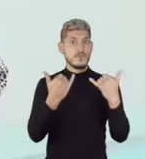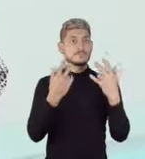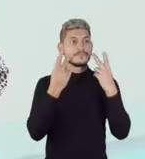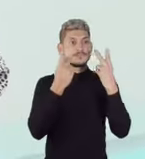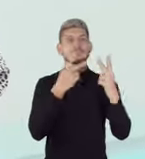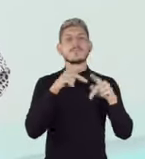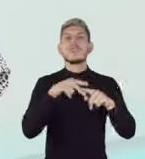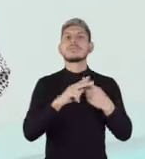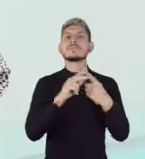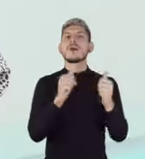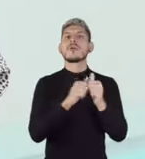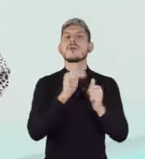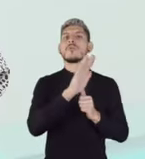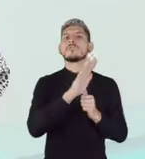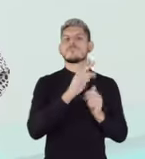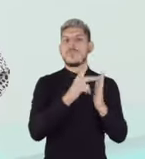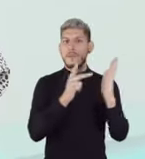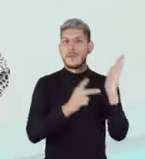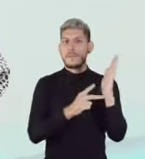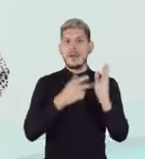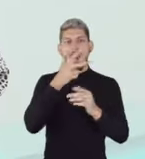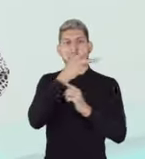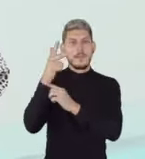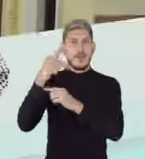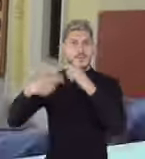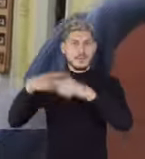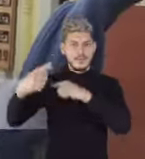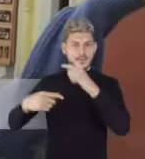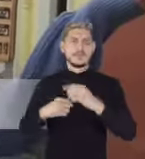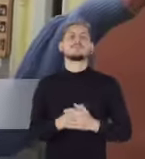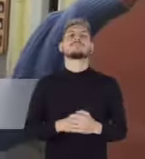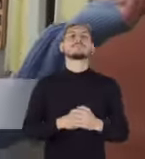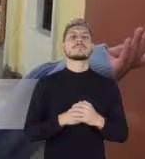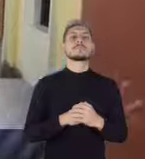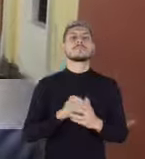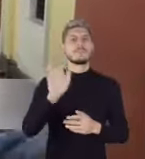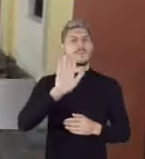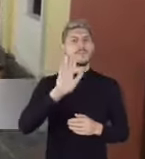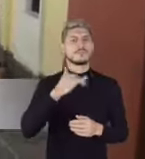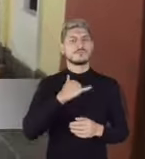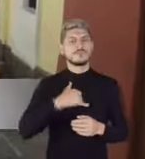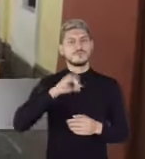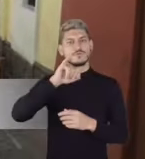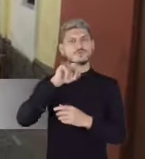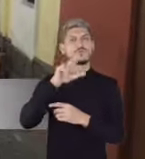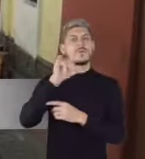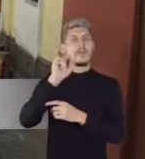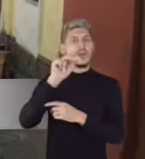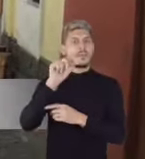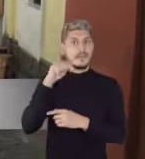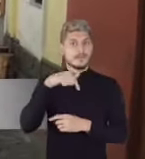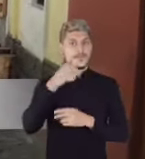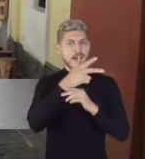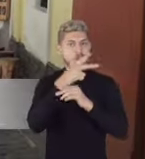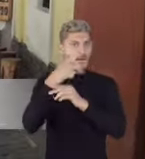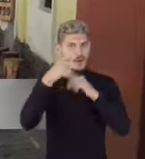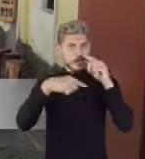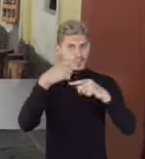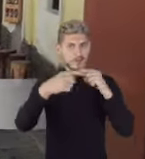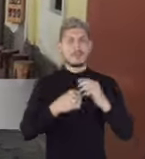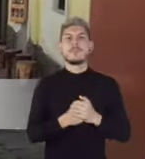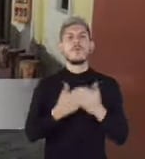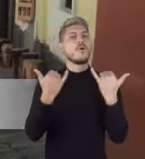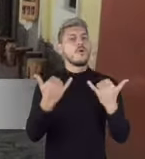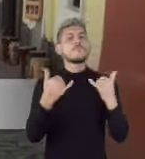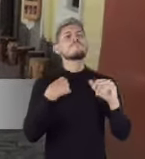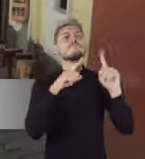empezar con nuestro segmento de Cámara Rodante. Hola mis chuchas, soy Juliana y esta es la Cámara Rodante de Ciudad Capital. Hoy